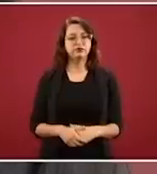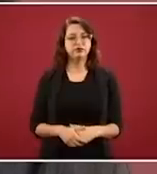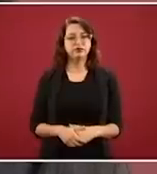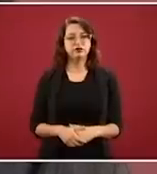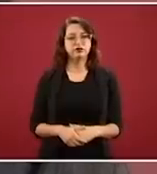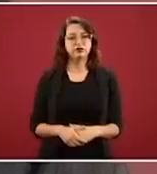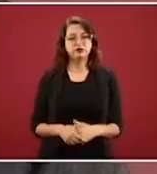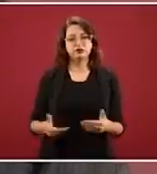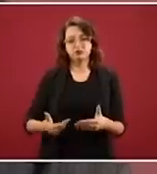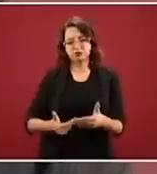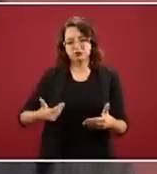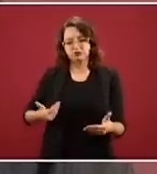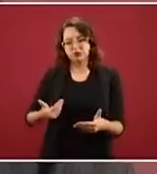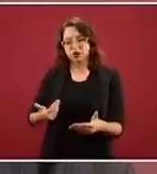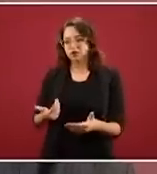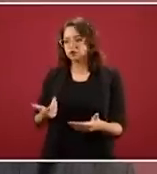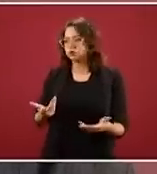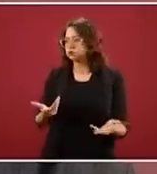elementos